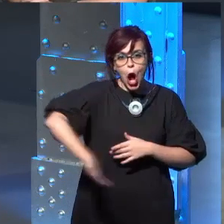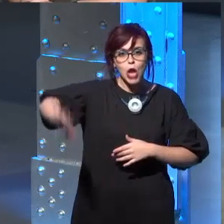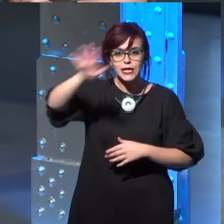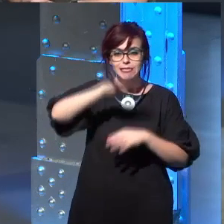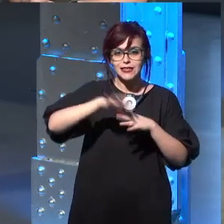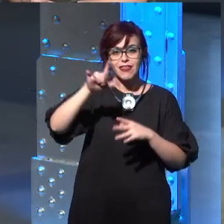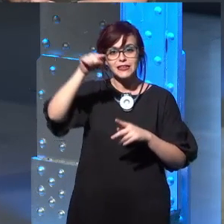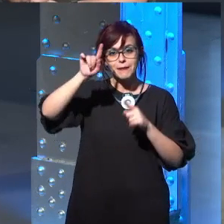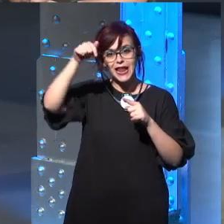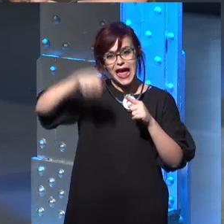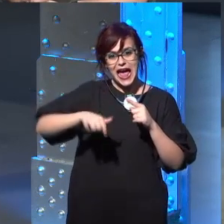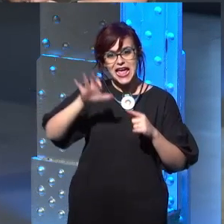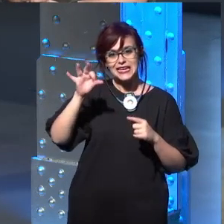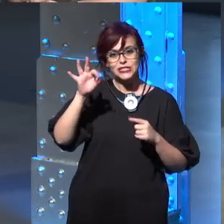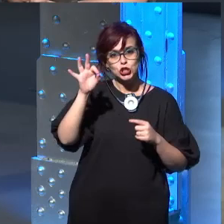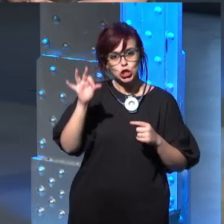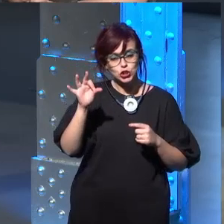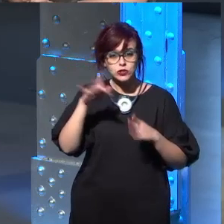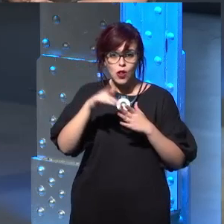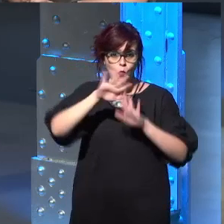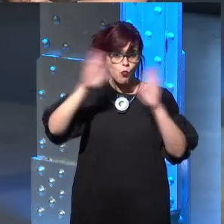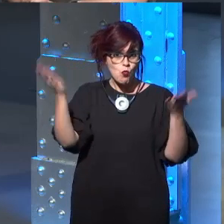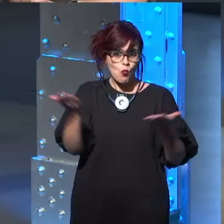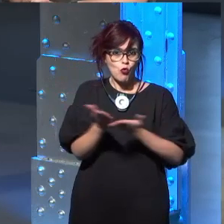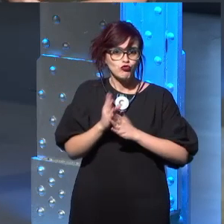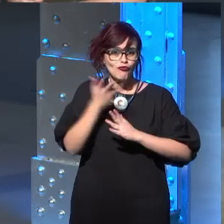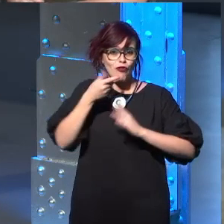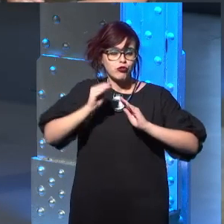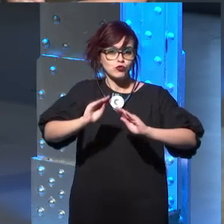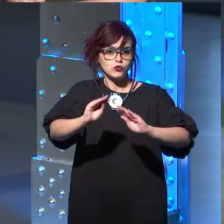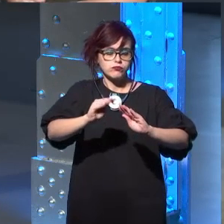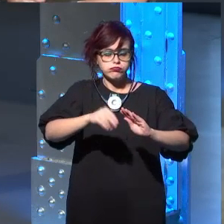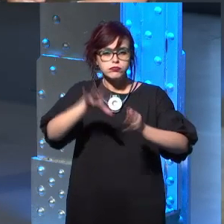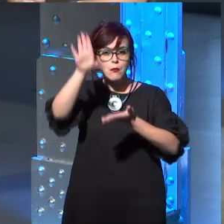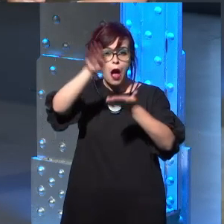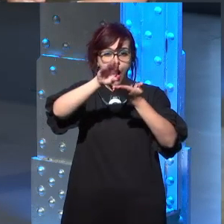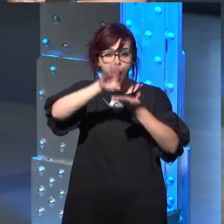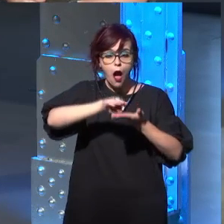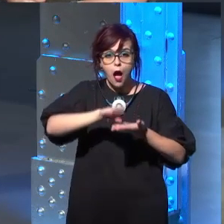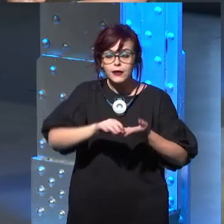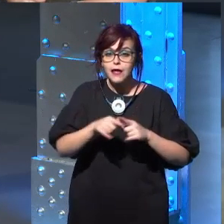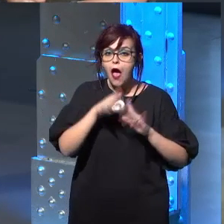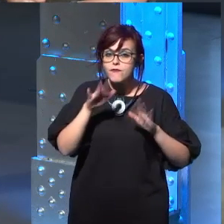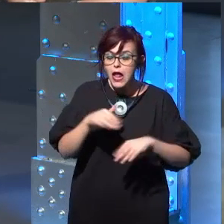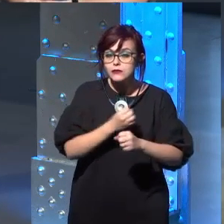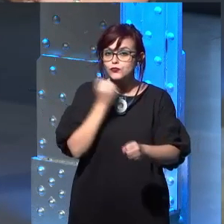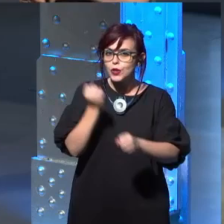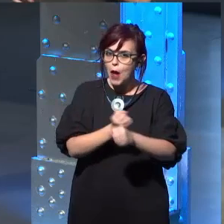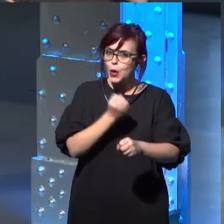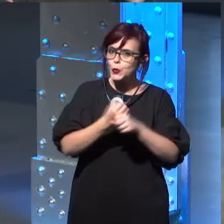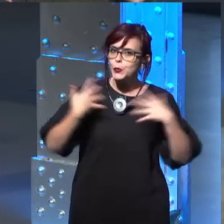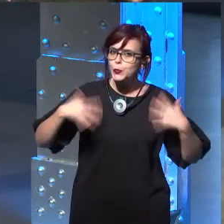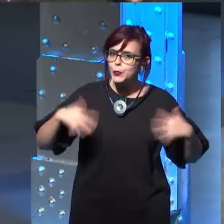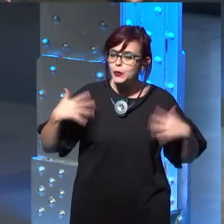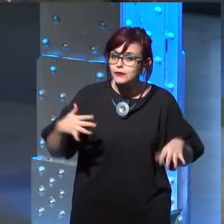sobre Westeros, Essos, etcétera. Y